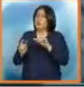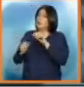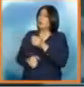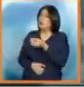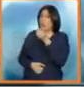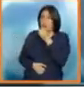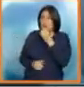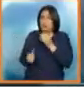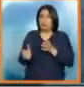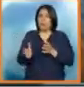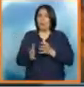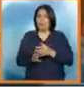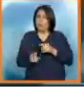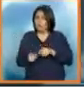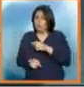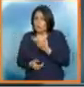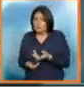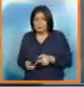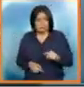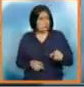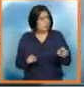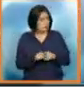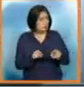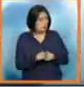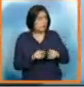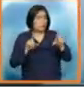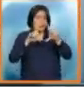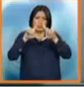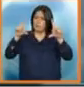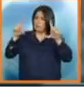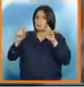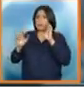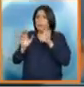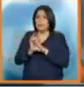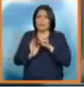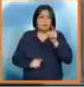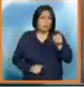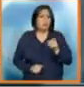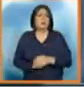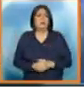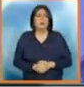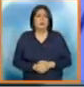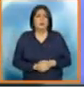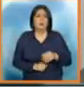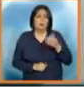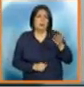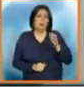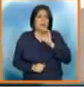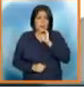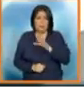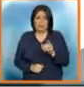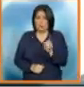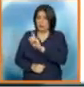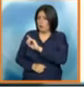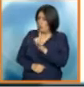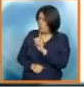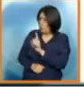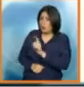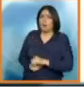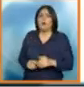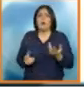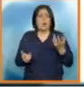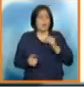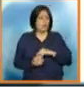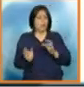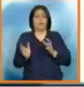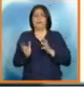la bulimia. Ustedes también le están dando mucho énfasis en colocar carteles como por ejemplo este de aquí, en el cual le dicen no a la anorexia, sí a la